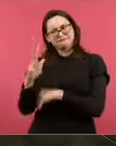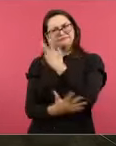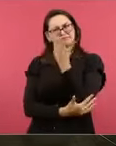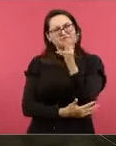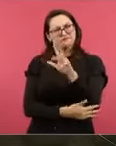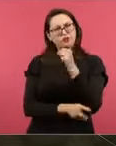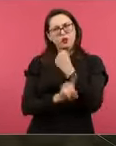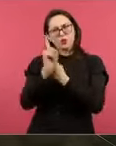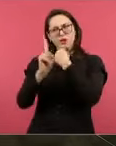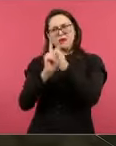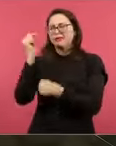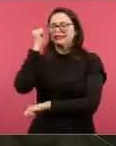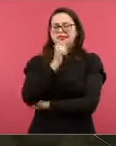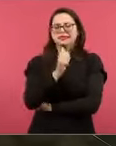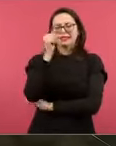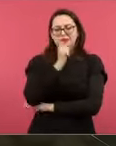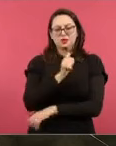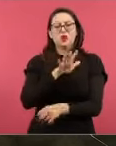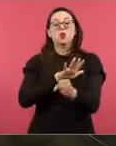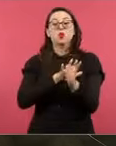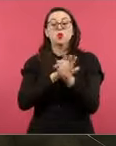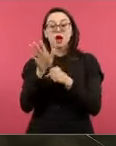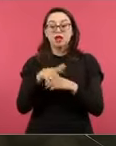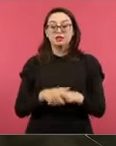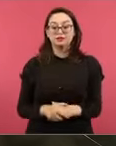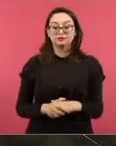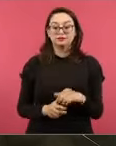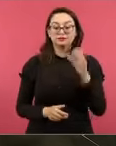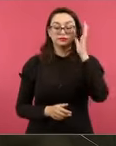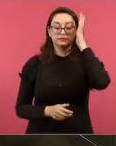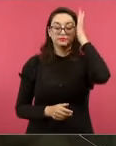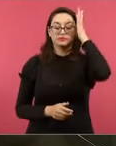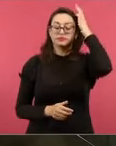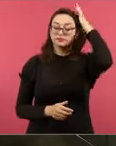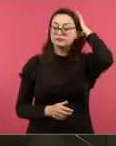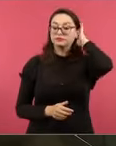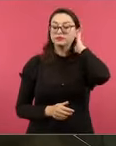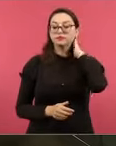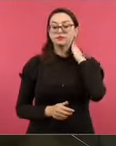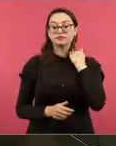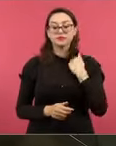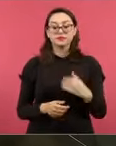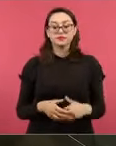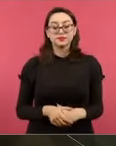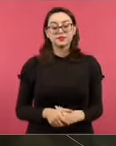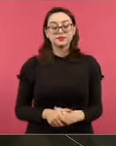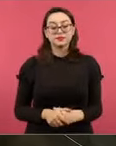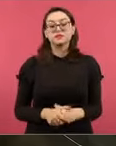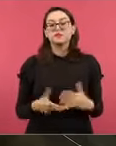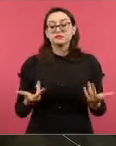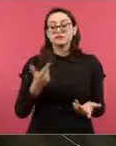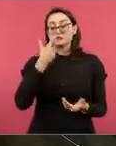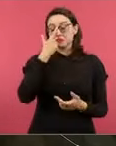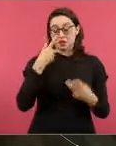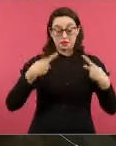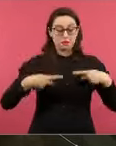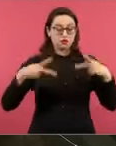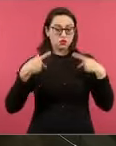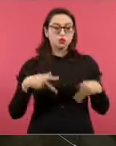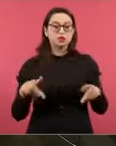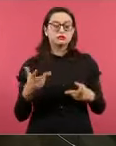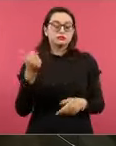nuestras comunidades es arrojar desechos sólidos en espacios donde la gente transita y se generan